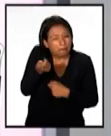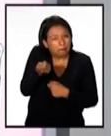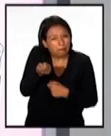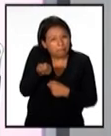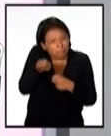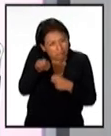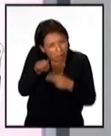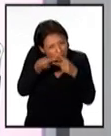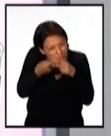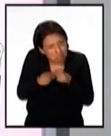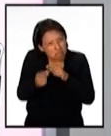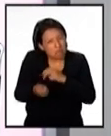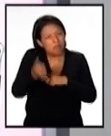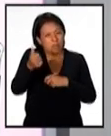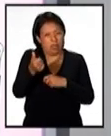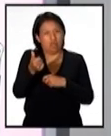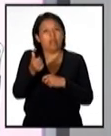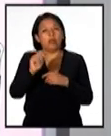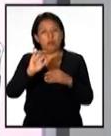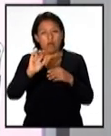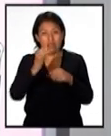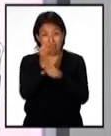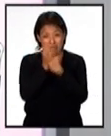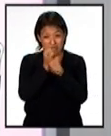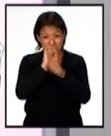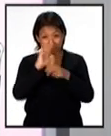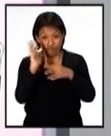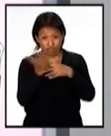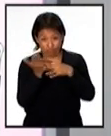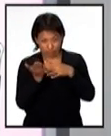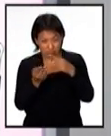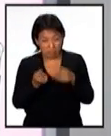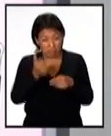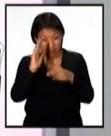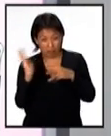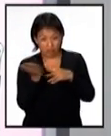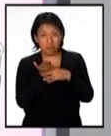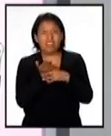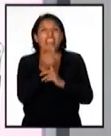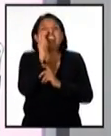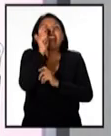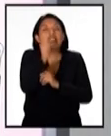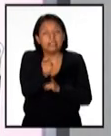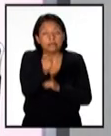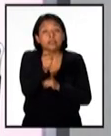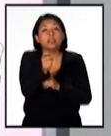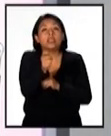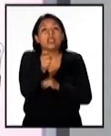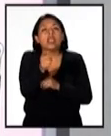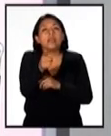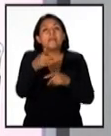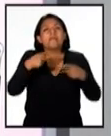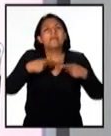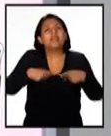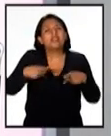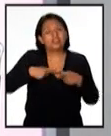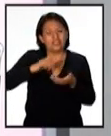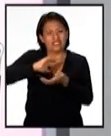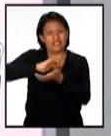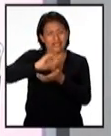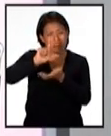ver la primera parte de la investigación que realizamos, tiene que ver con lo siguiente. ¿Cómo se encuentran las personas